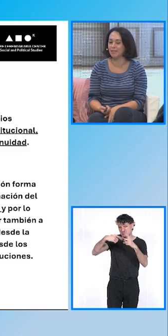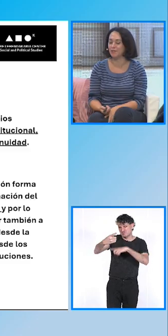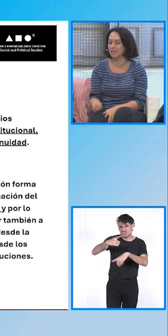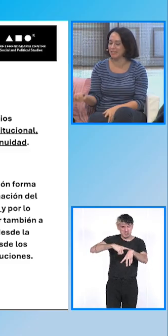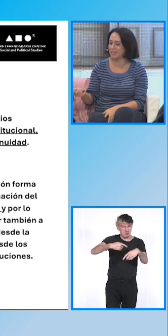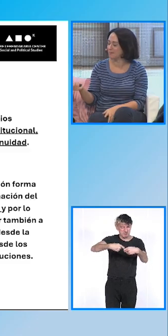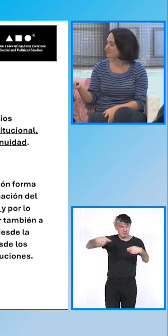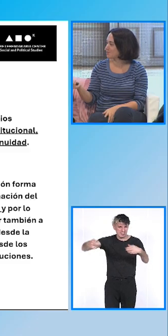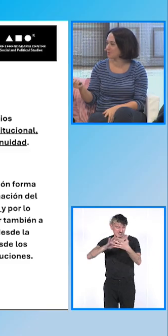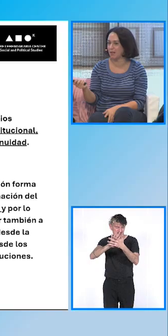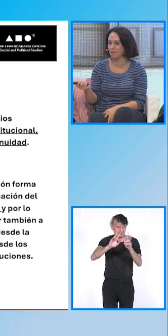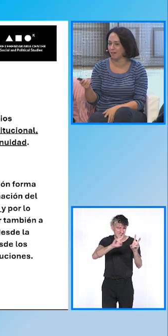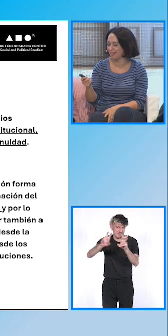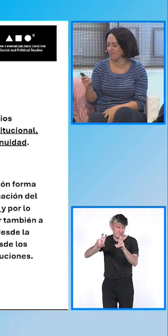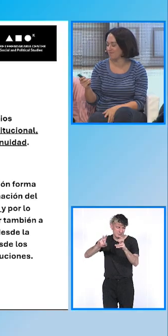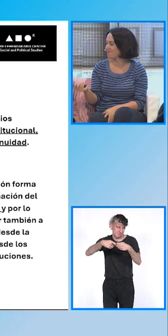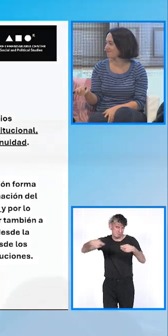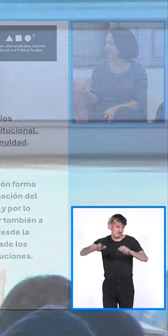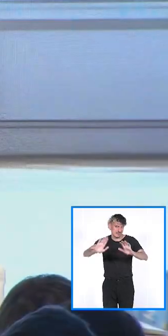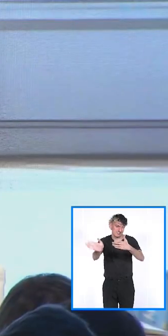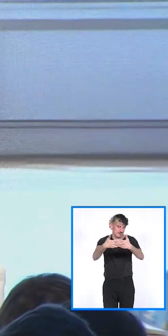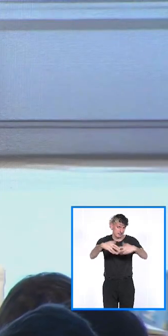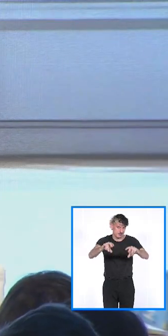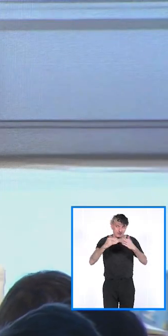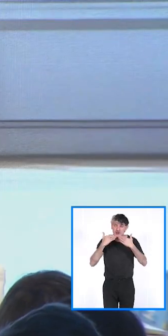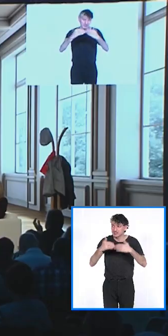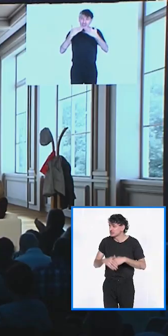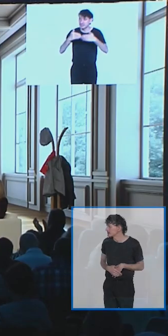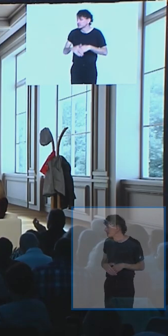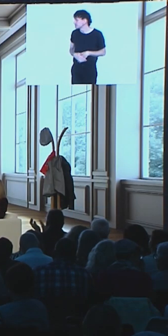para hablar de otras cosas así que esto sería por mi parte Muchísimas